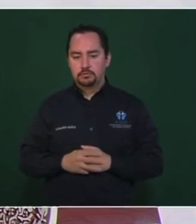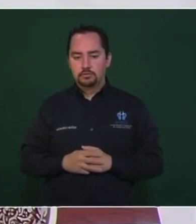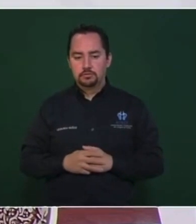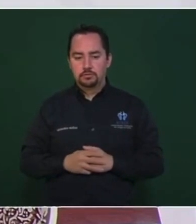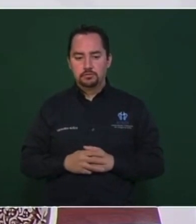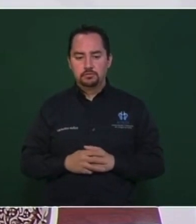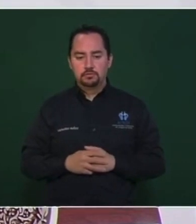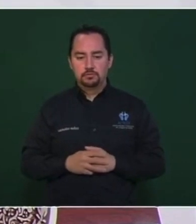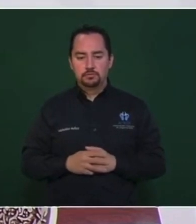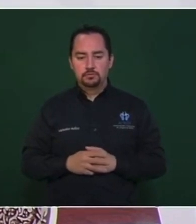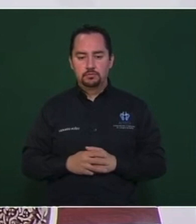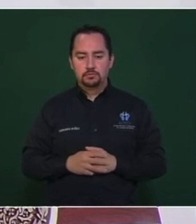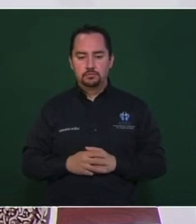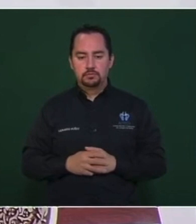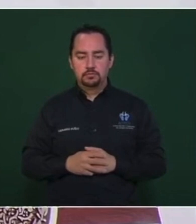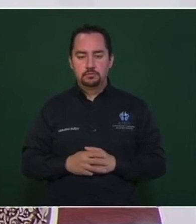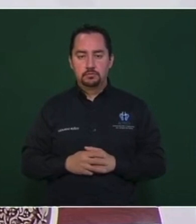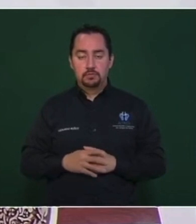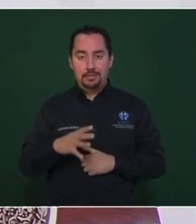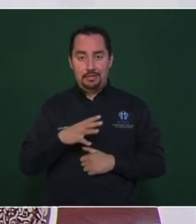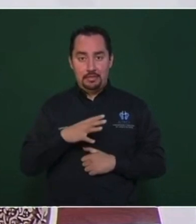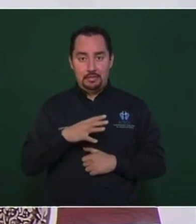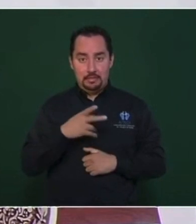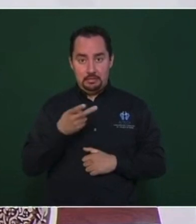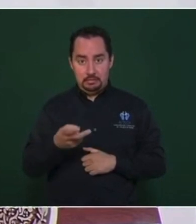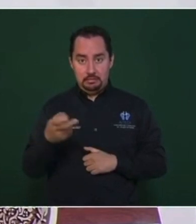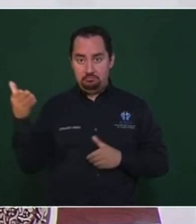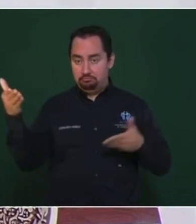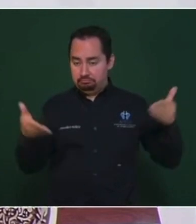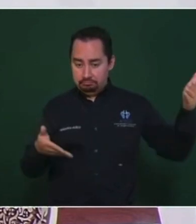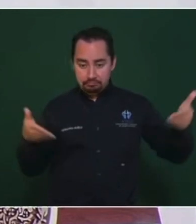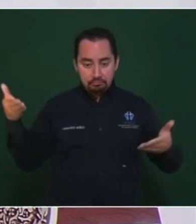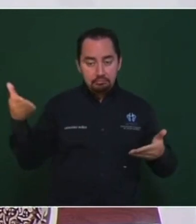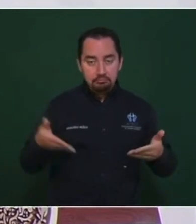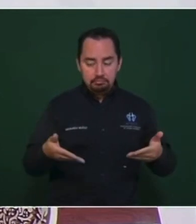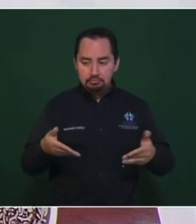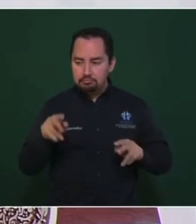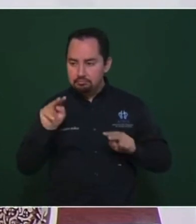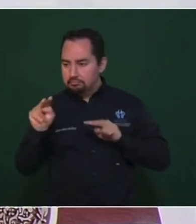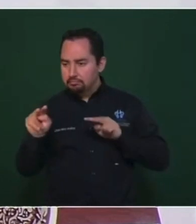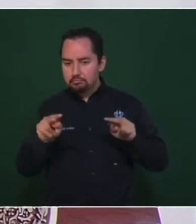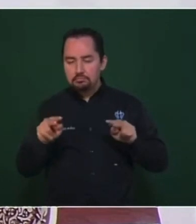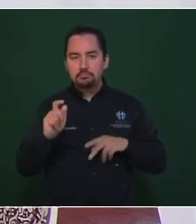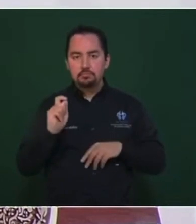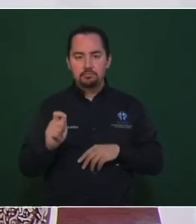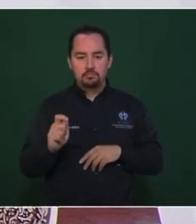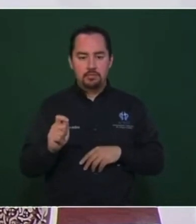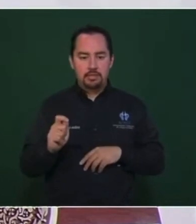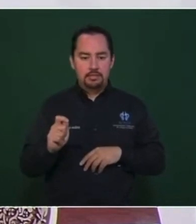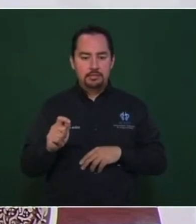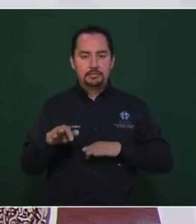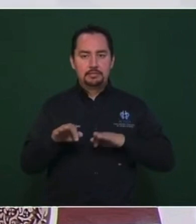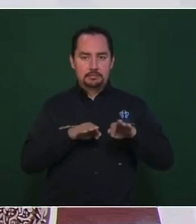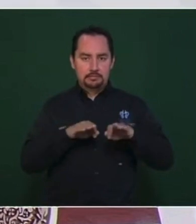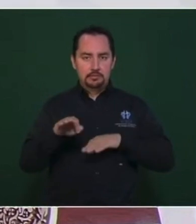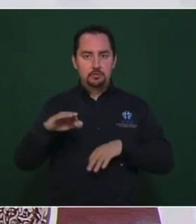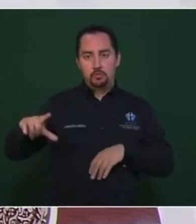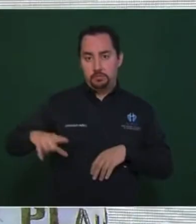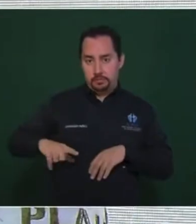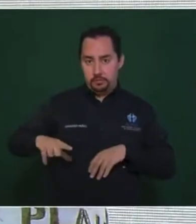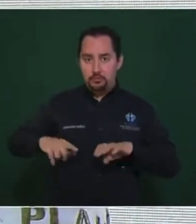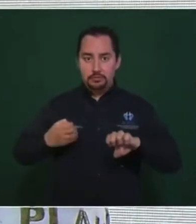Las diversas instancias que acudieron al lugar del accidente fueron servidores públicos del Gobierno del